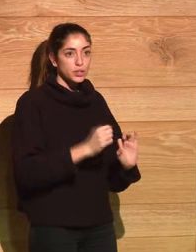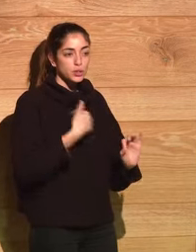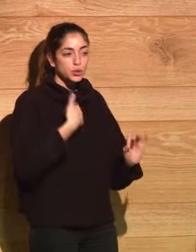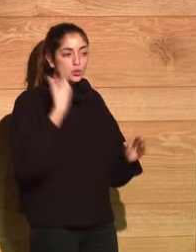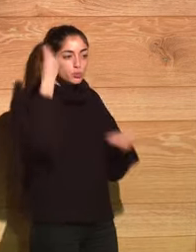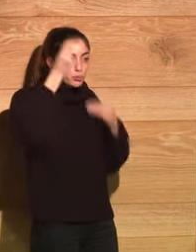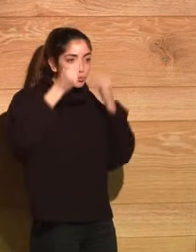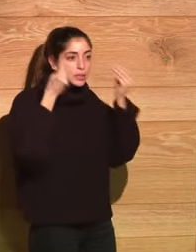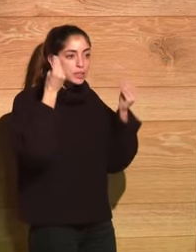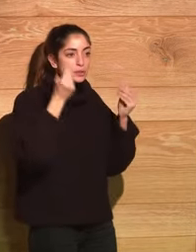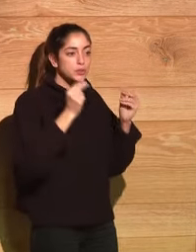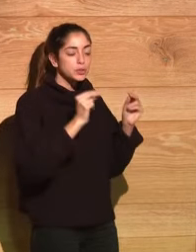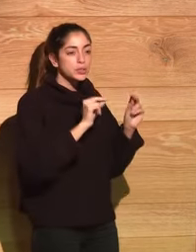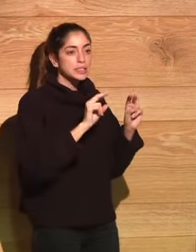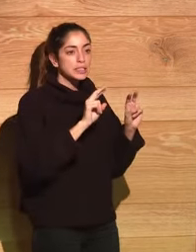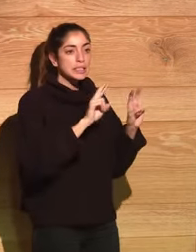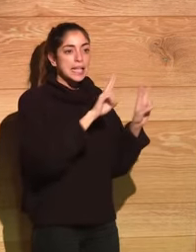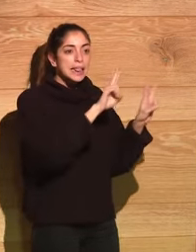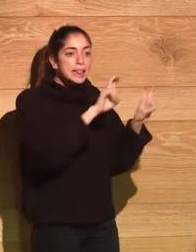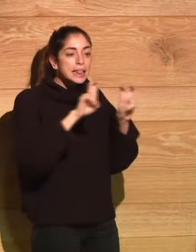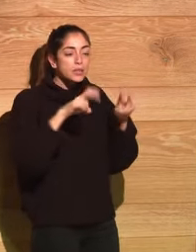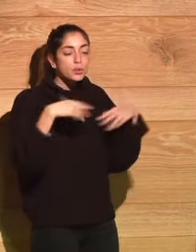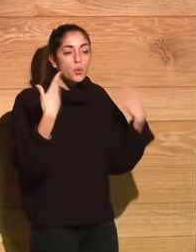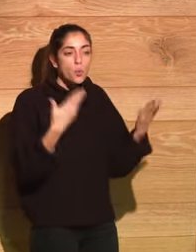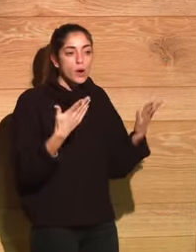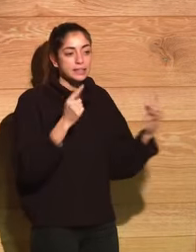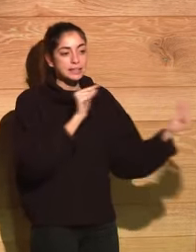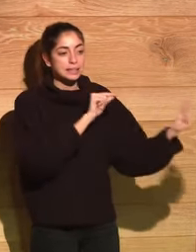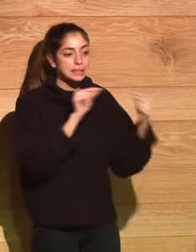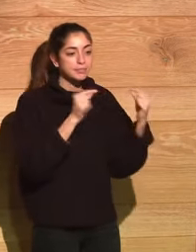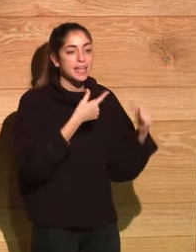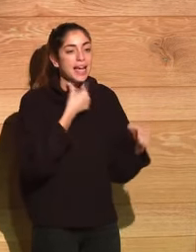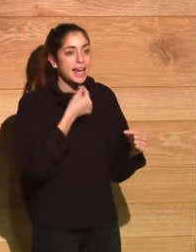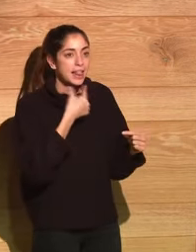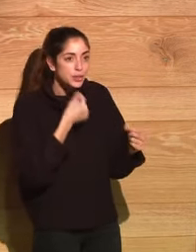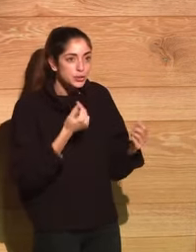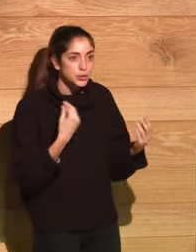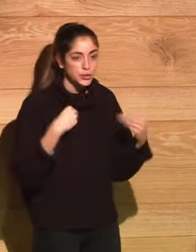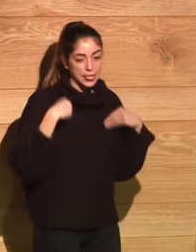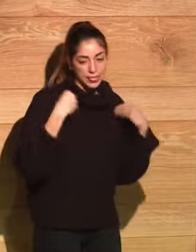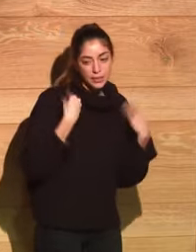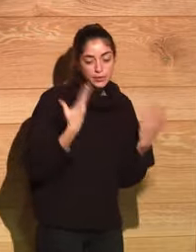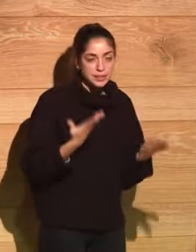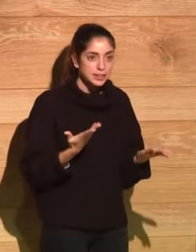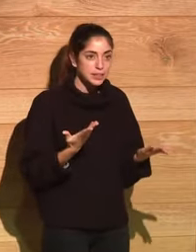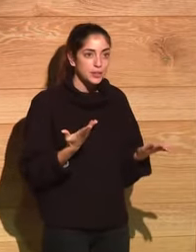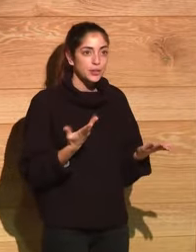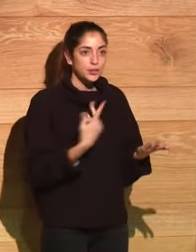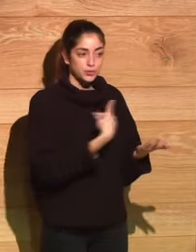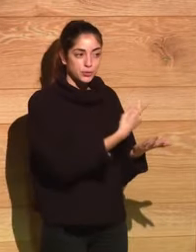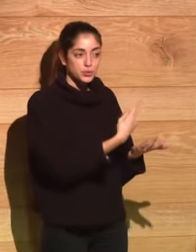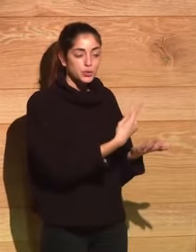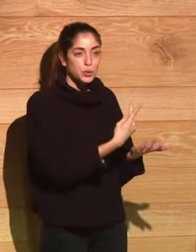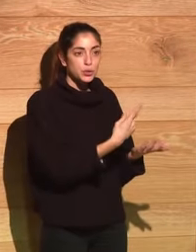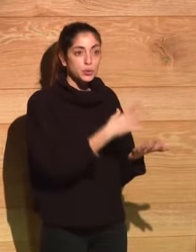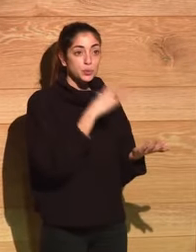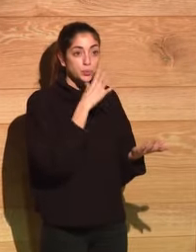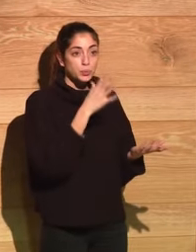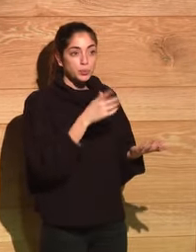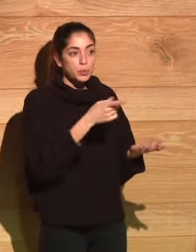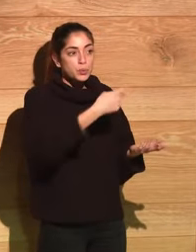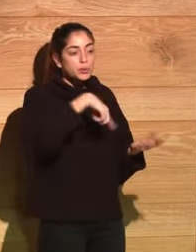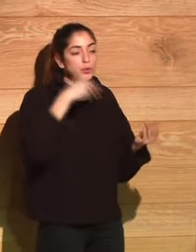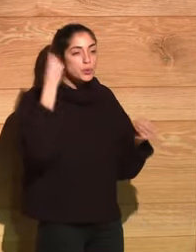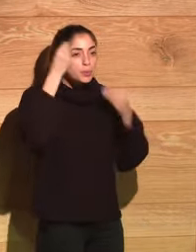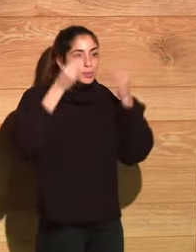estábamos pensando en el título, hubo un debate bastante gracioso y divertido entre vosotros dos, porque sugeristeis